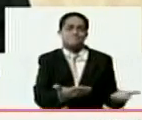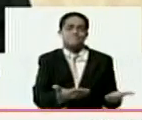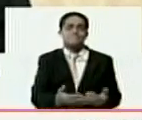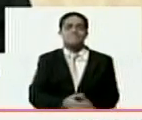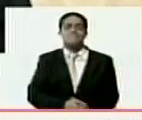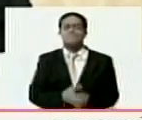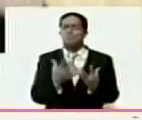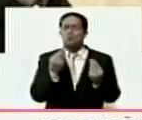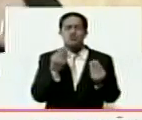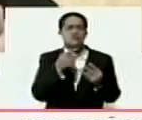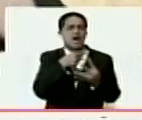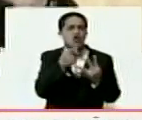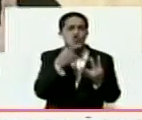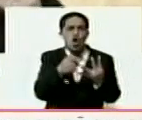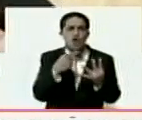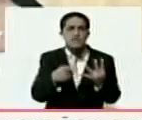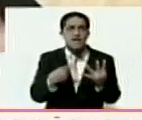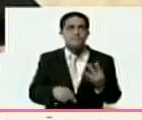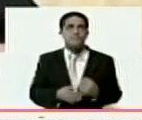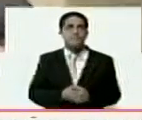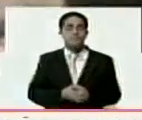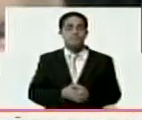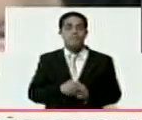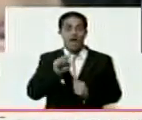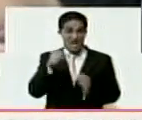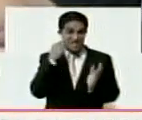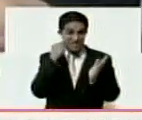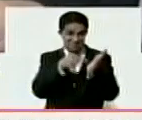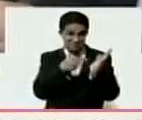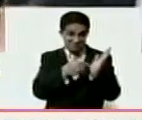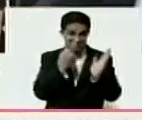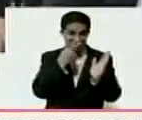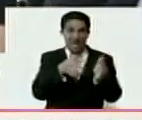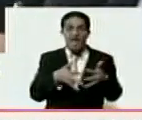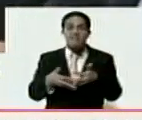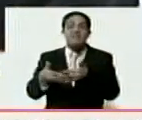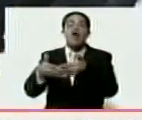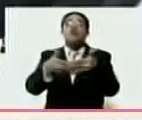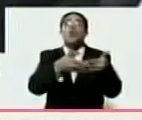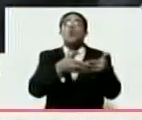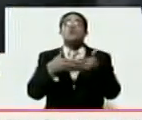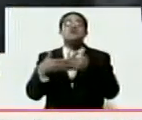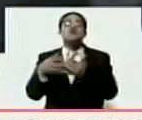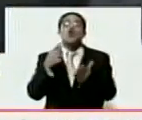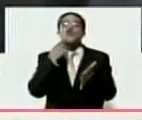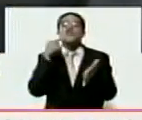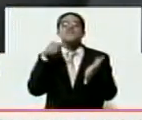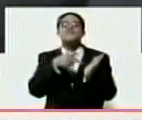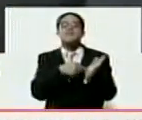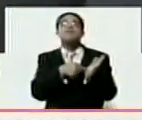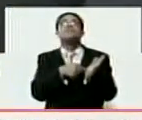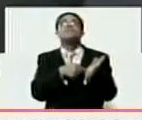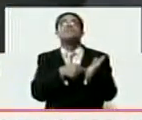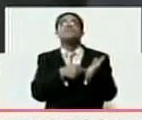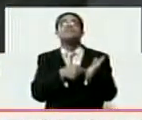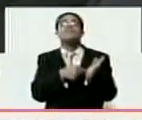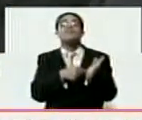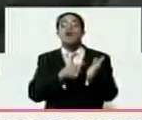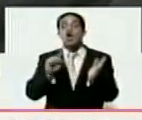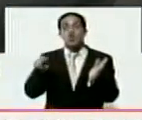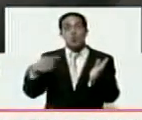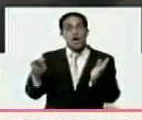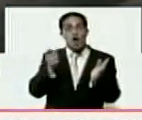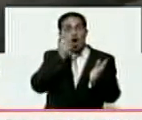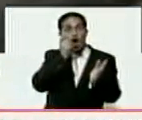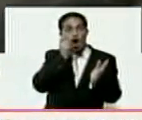Tantas áreas. Y bueno, aquí claramente Estados Unidos dice, y luego este señor,